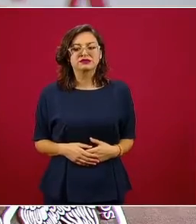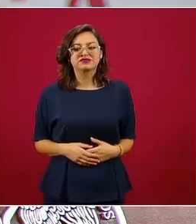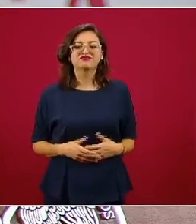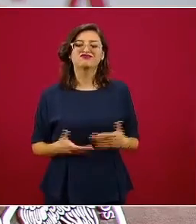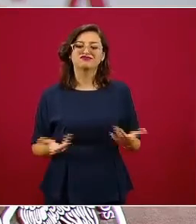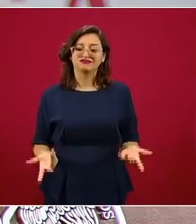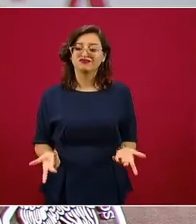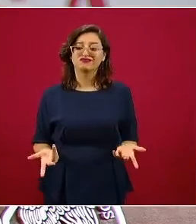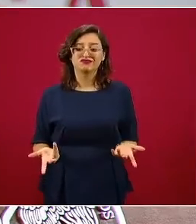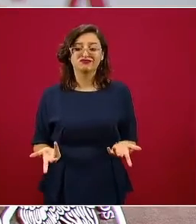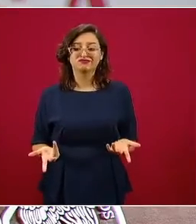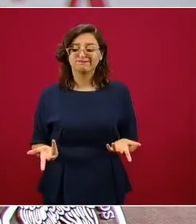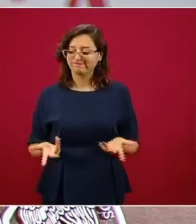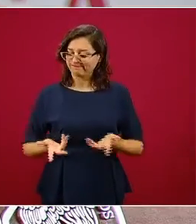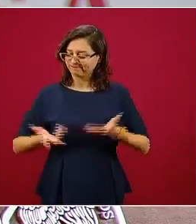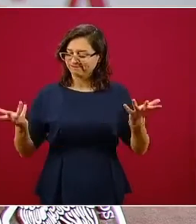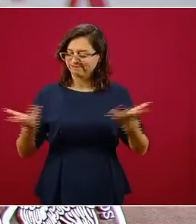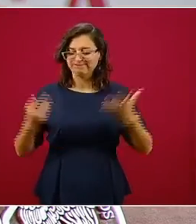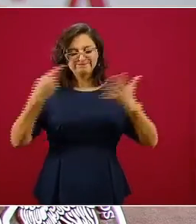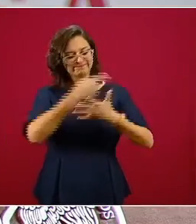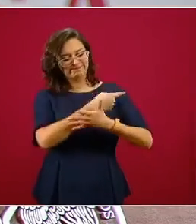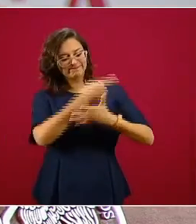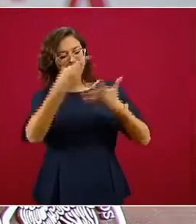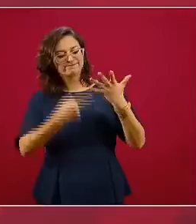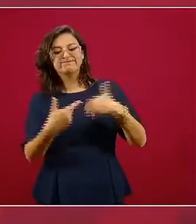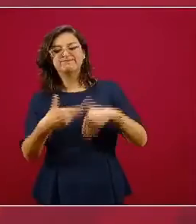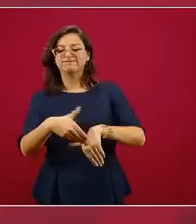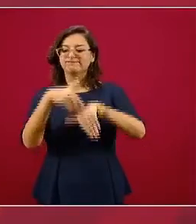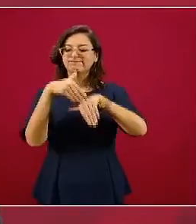Pues como se está haciendo,